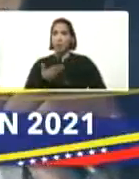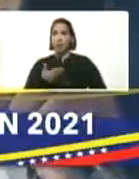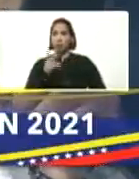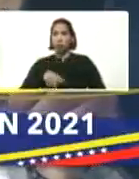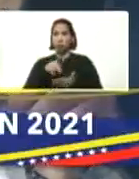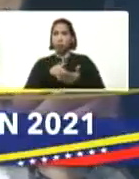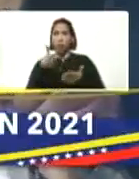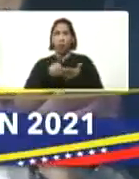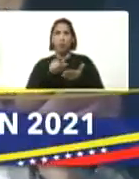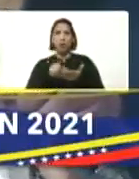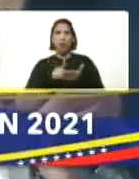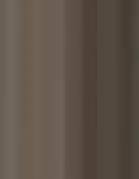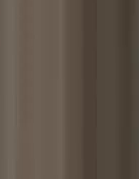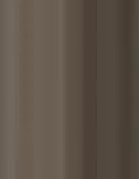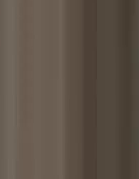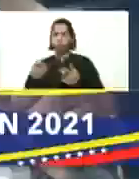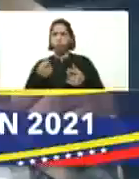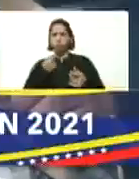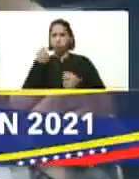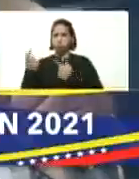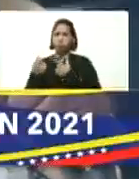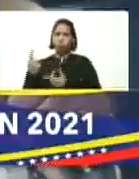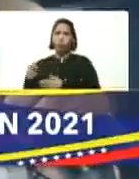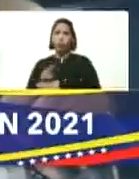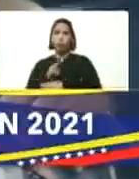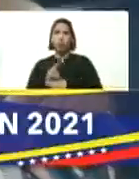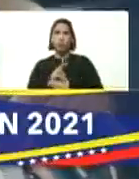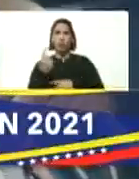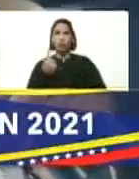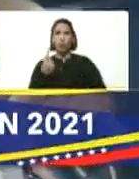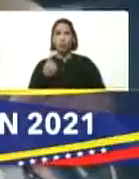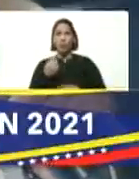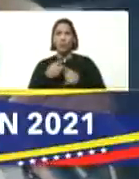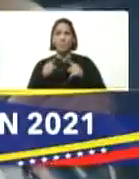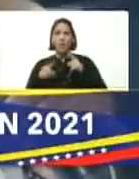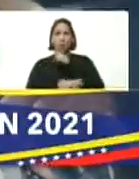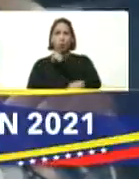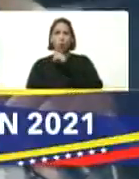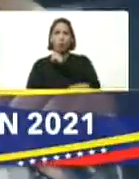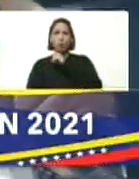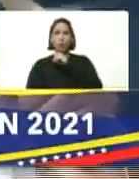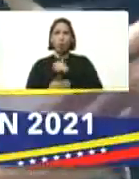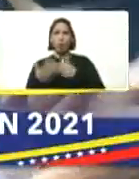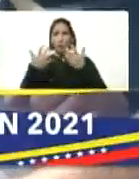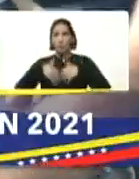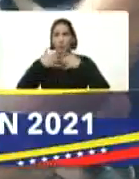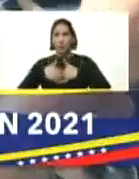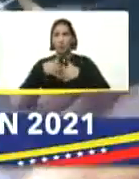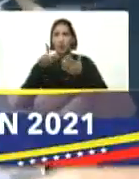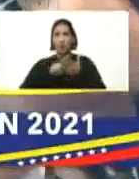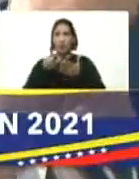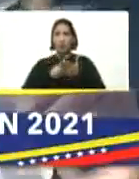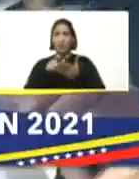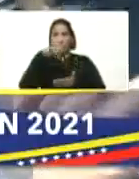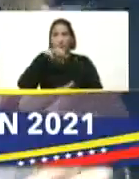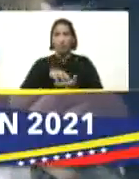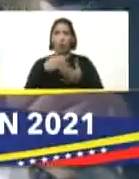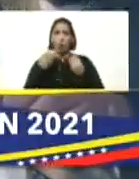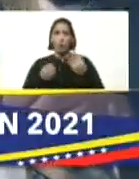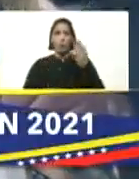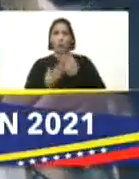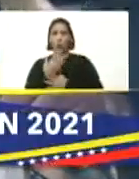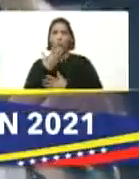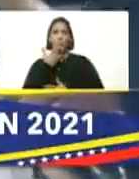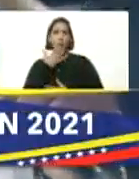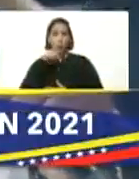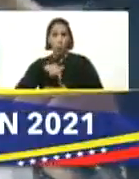y por eso se utilizaron solamente para la corrupción en las editoriales del Estado, y cómo han florecido, por ejemplo, en el Filbén